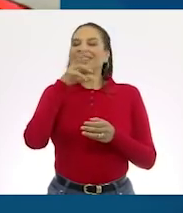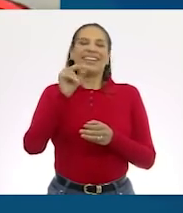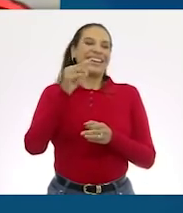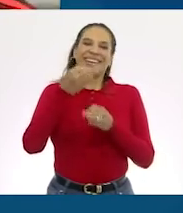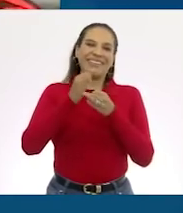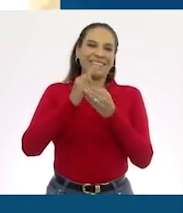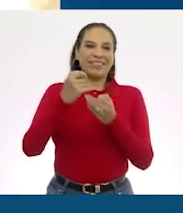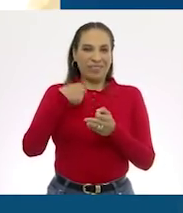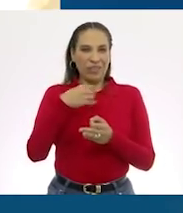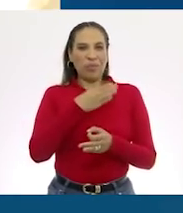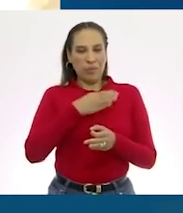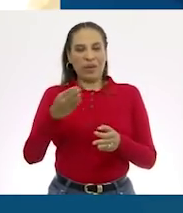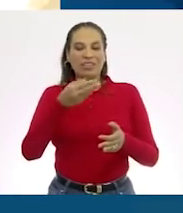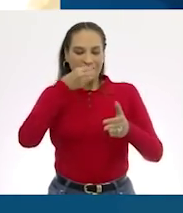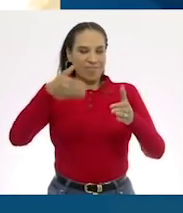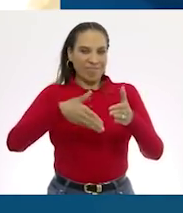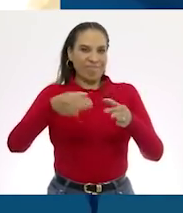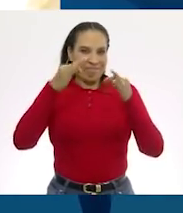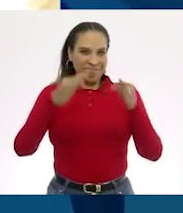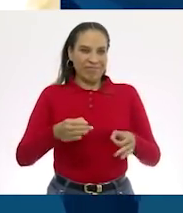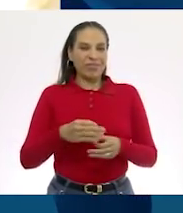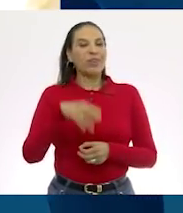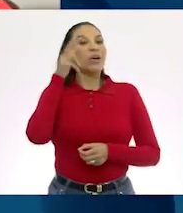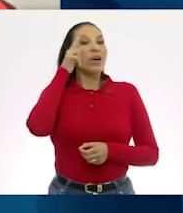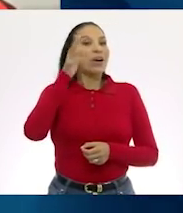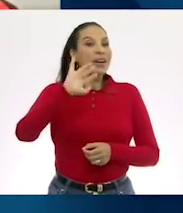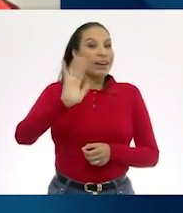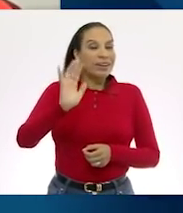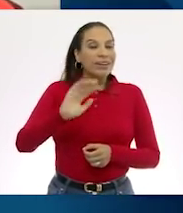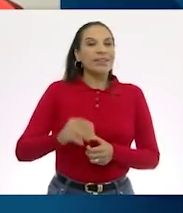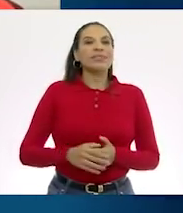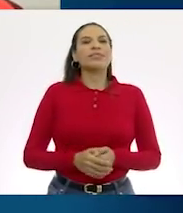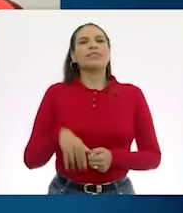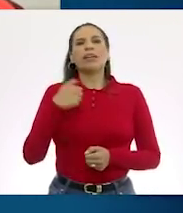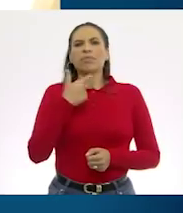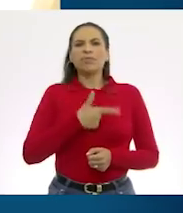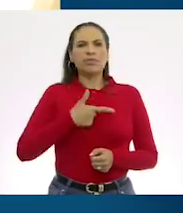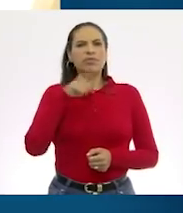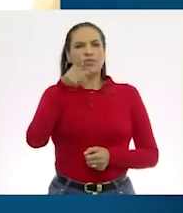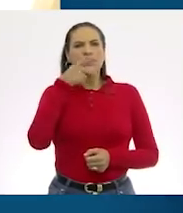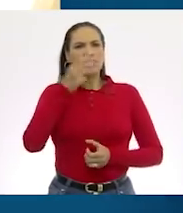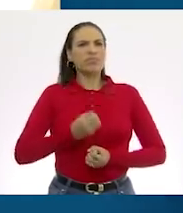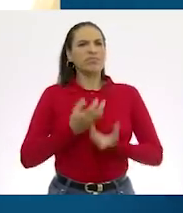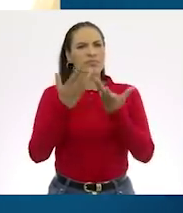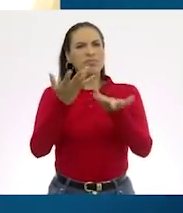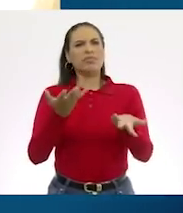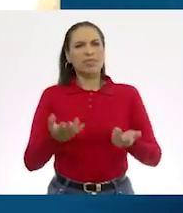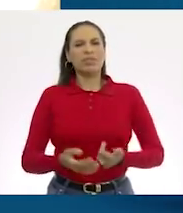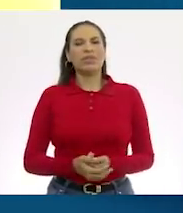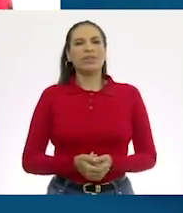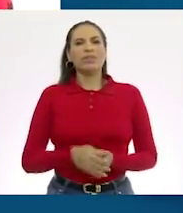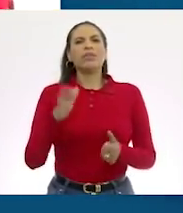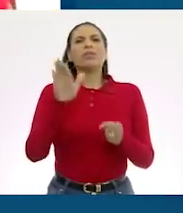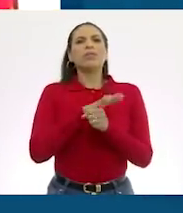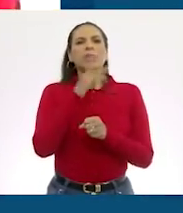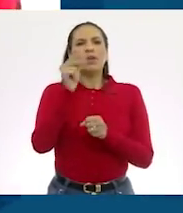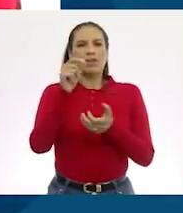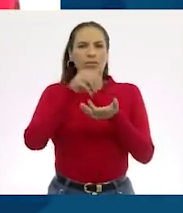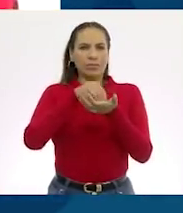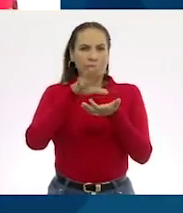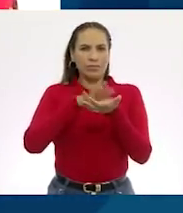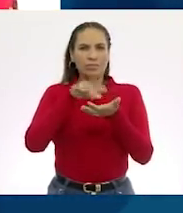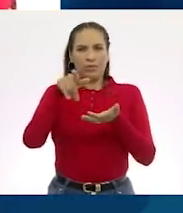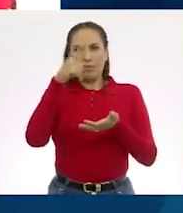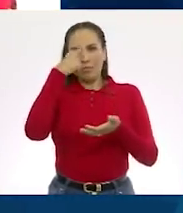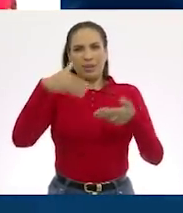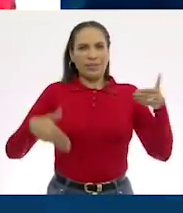pero sí soy bien bueno para cocinar. Hola. Oye, a mí sí me gustó tu poema. ¿Por qué no te apuntas para la obra